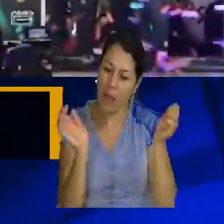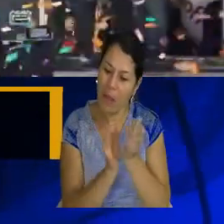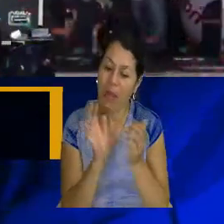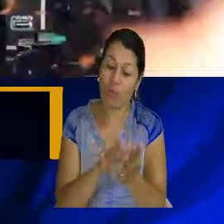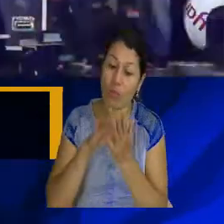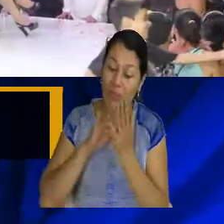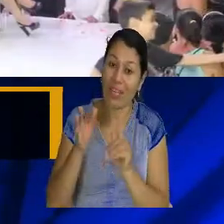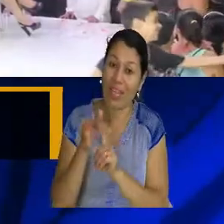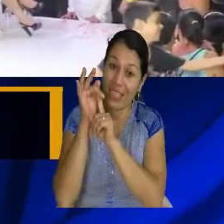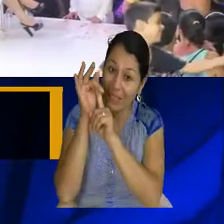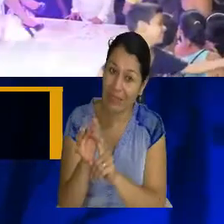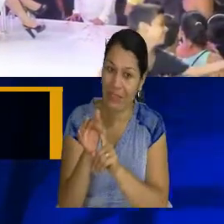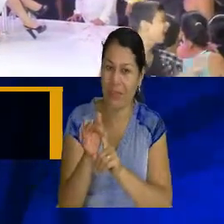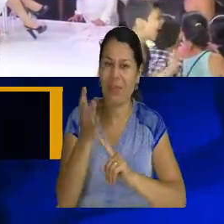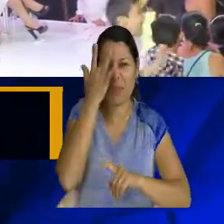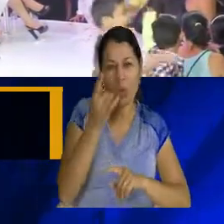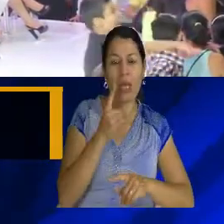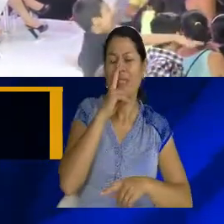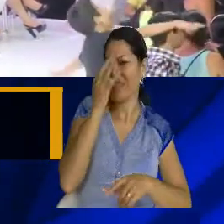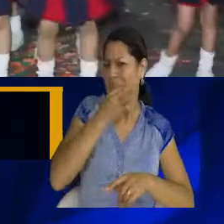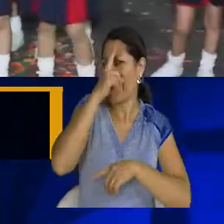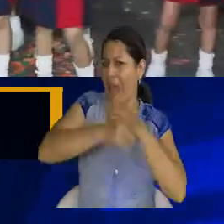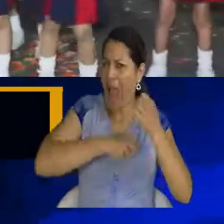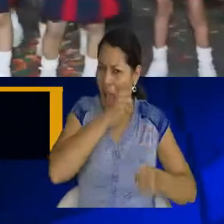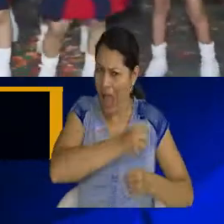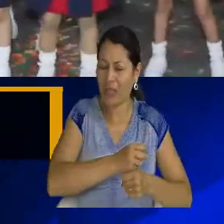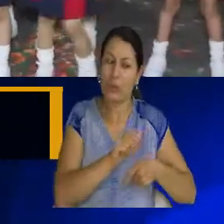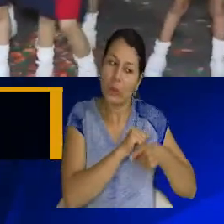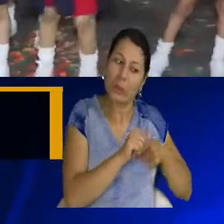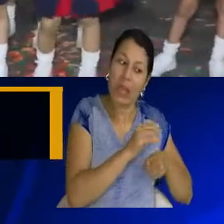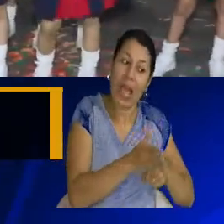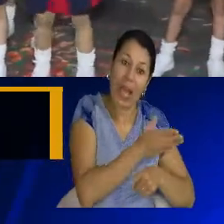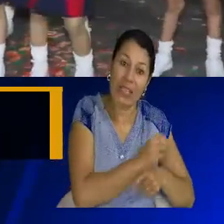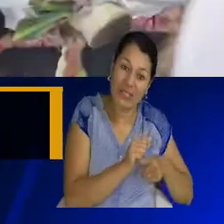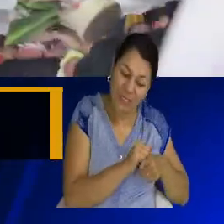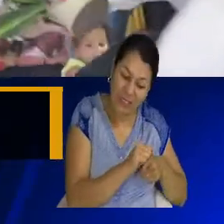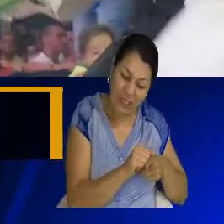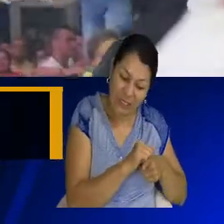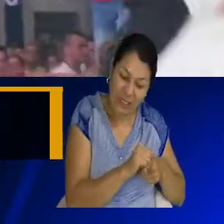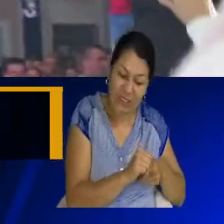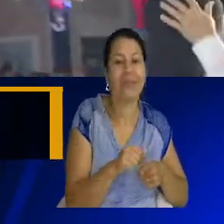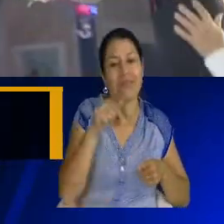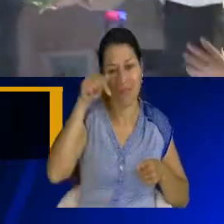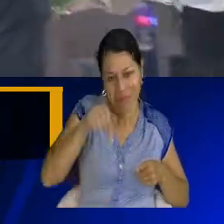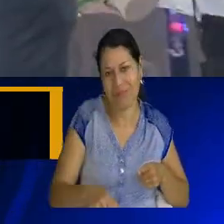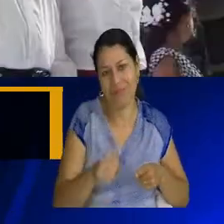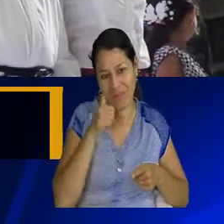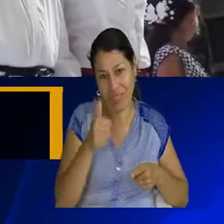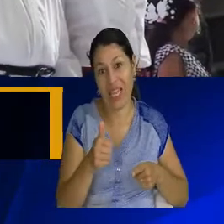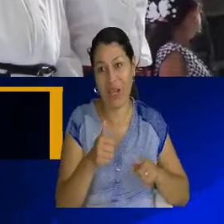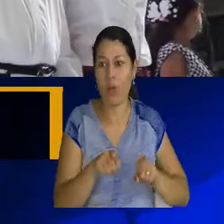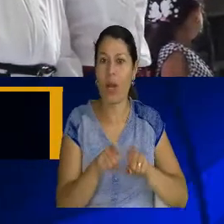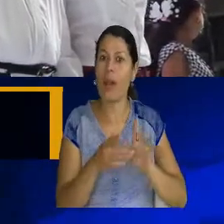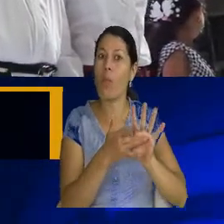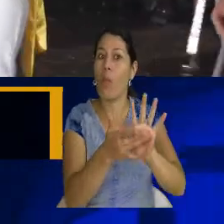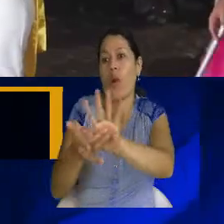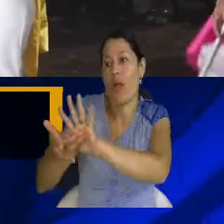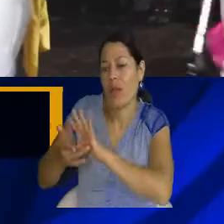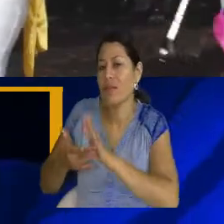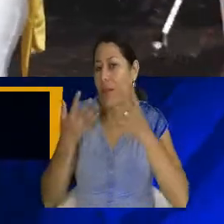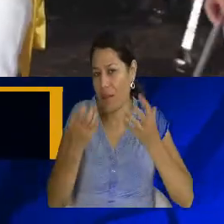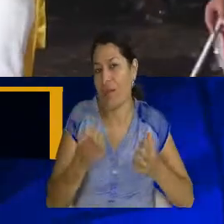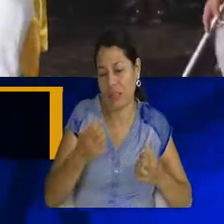bandas practican, es para este desfile, ¿cierto? Es hermoso. Y entonces ellos se quieren mostrar y uno lo entiende, ¿no?